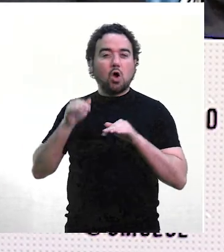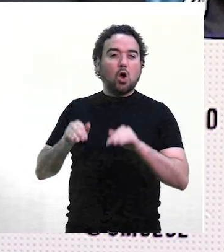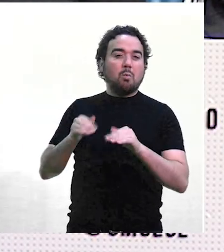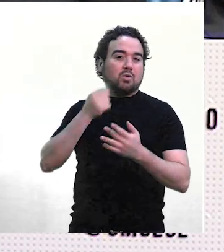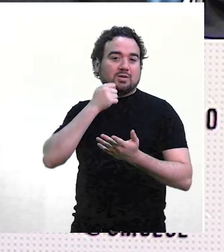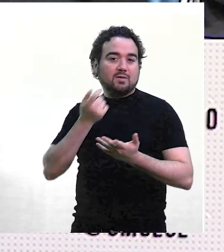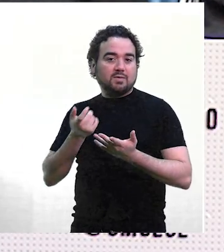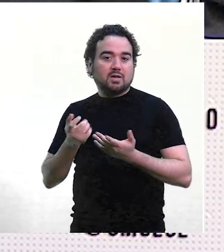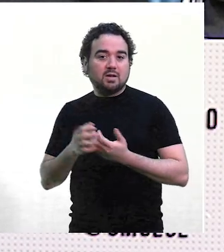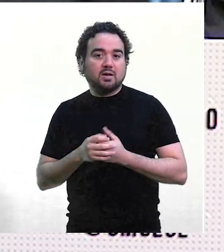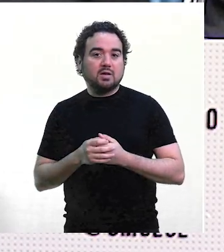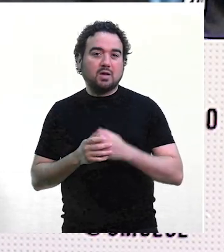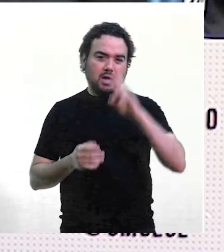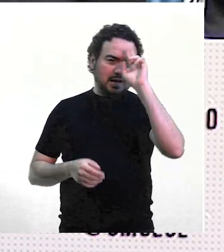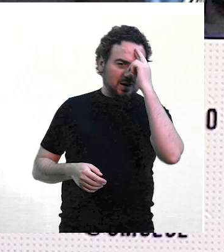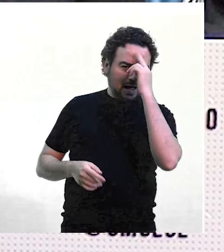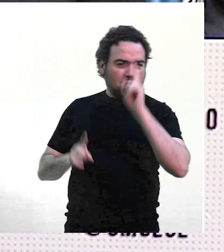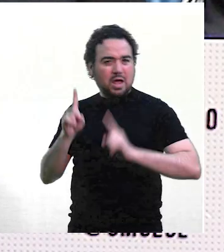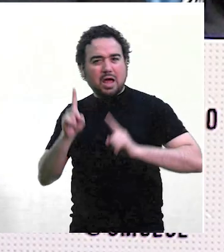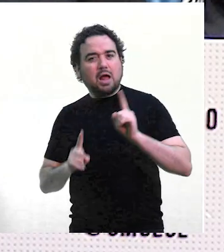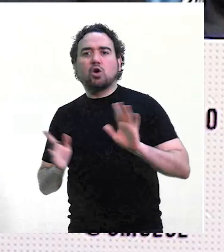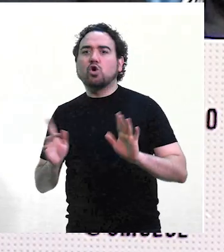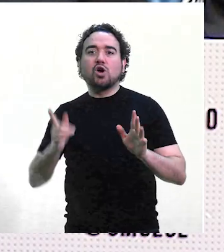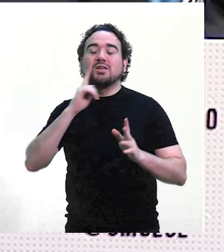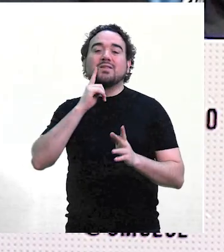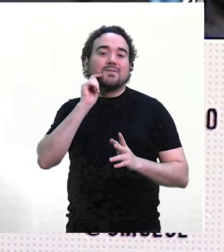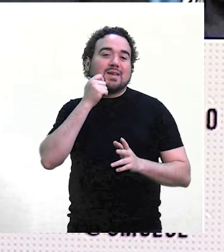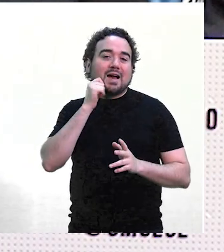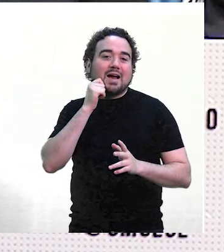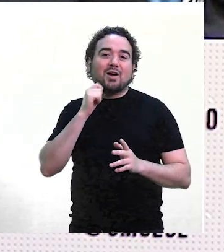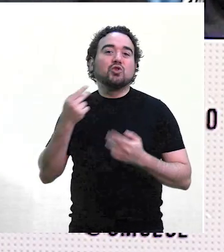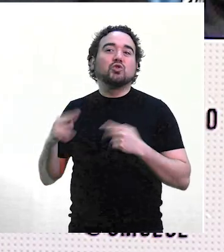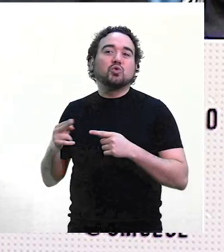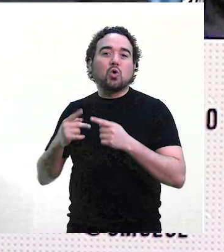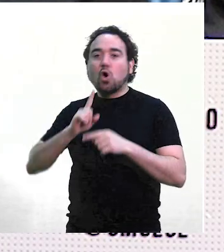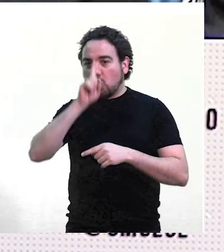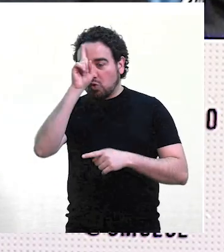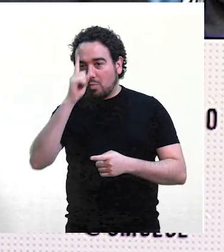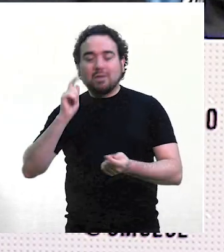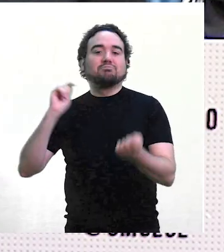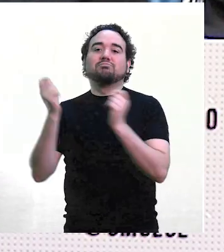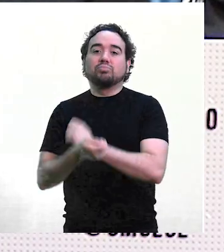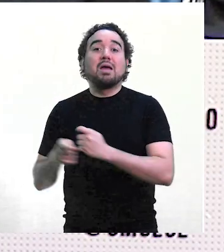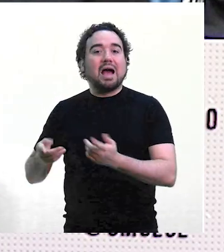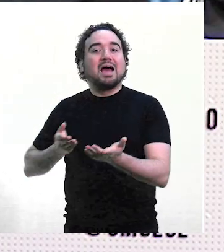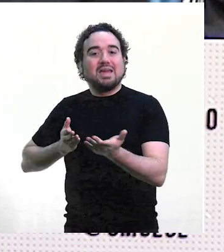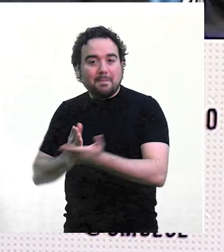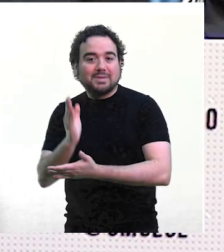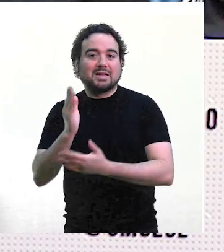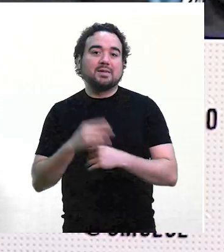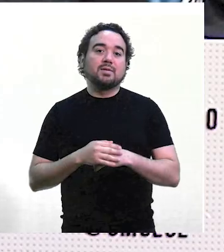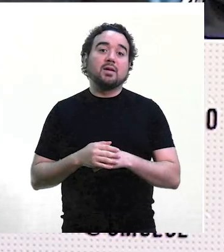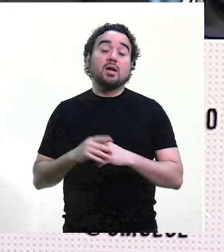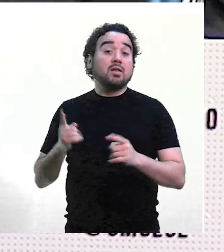cambia, lo incómodo es no porque sea o raro o algo, sino es porque te cambia de la rutina nomás. Claro. Pues, pero De lo ahí,